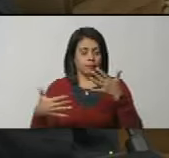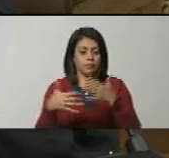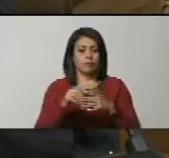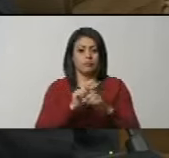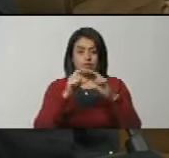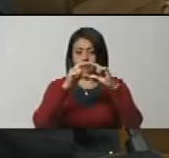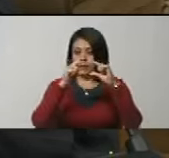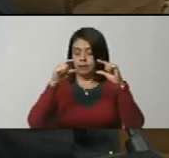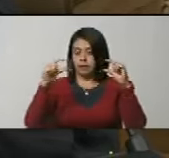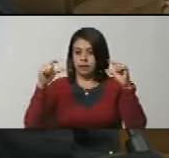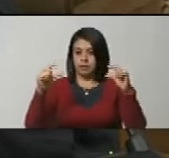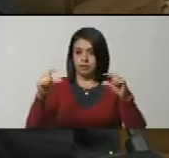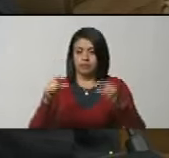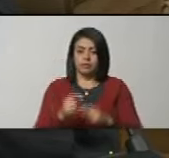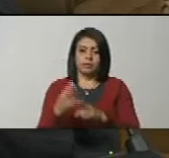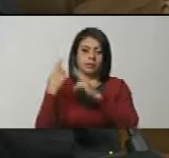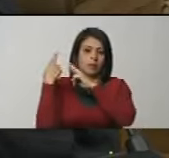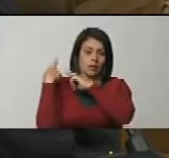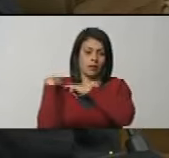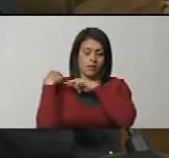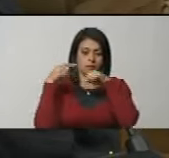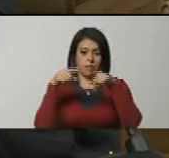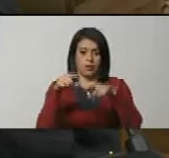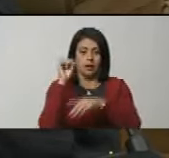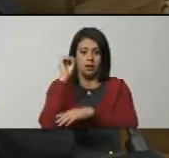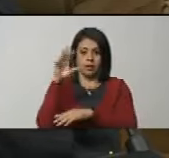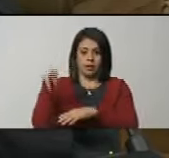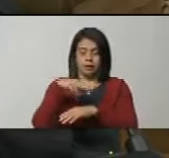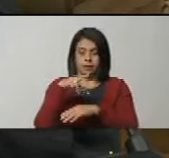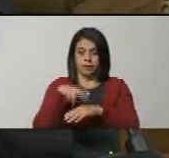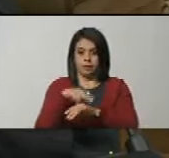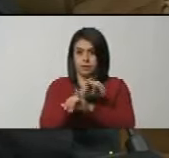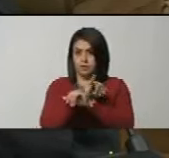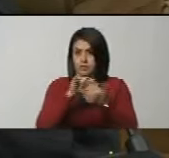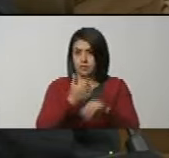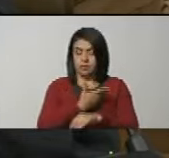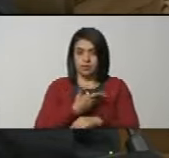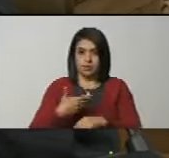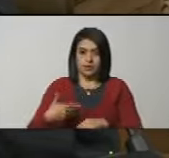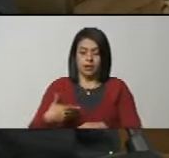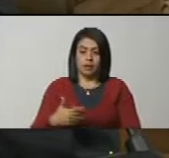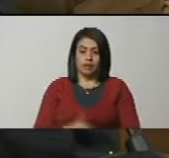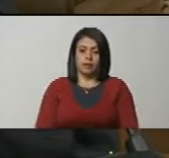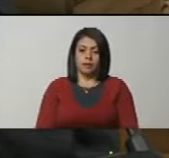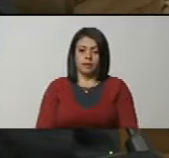términos. Epígrafe. Representación en la Asamblea Nacional. Es todo, ciudadano presidente.